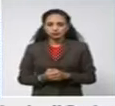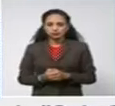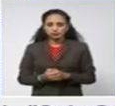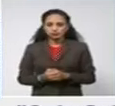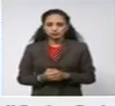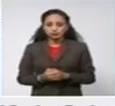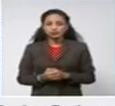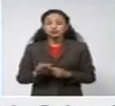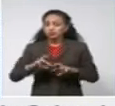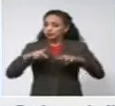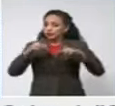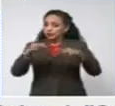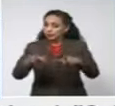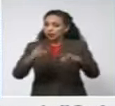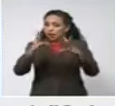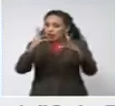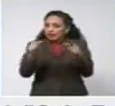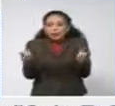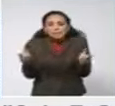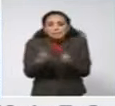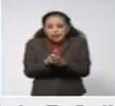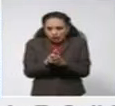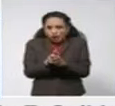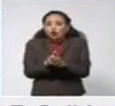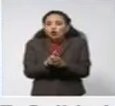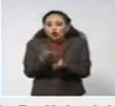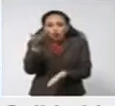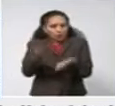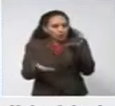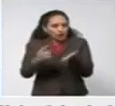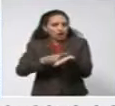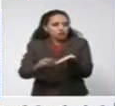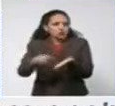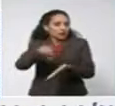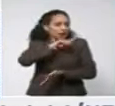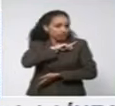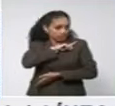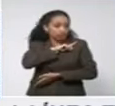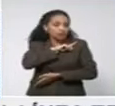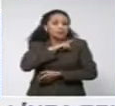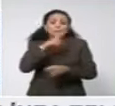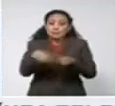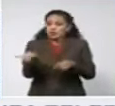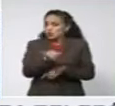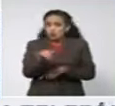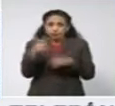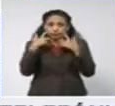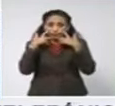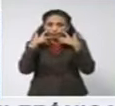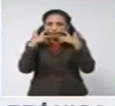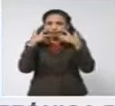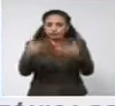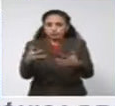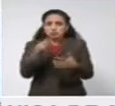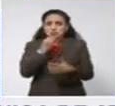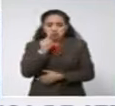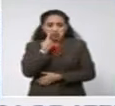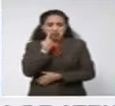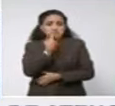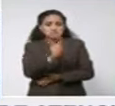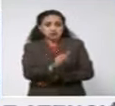cifra que hemos tenido en semanas anteriores, pero de todas formas, como se puede ver ahí, con